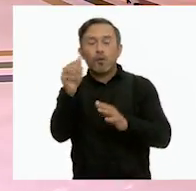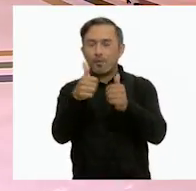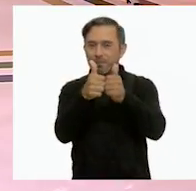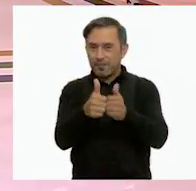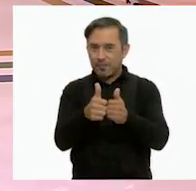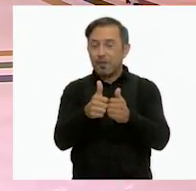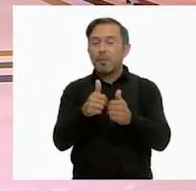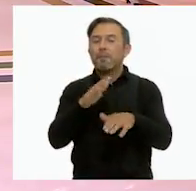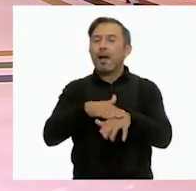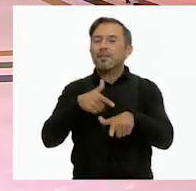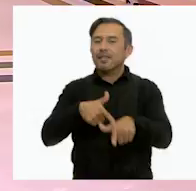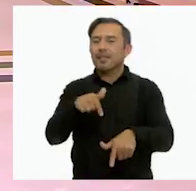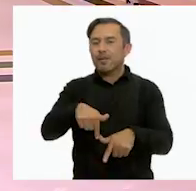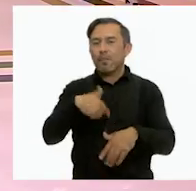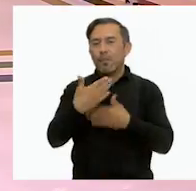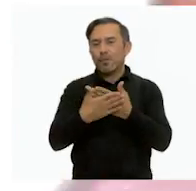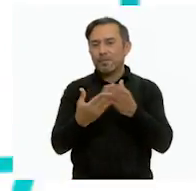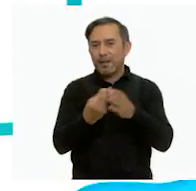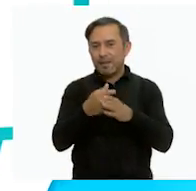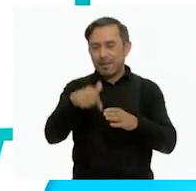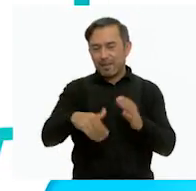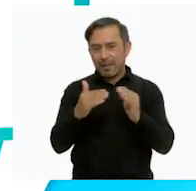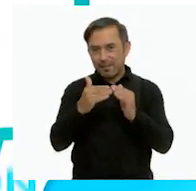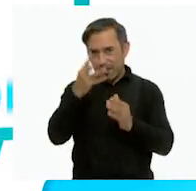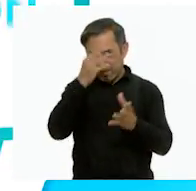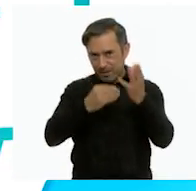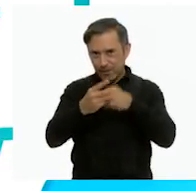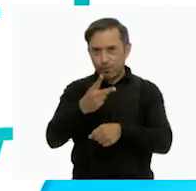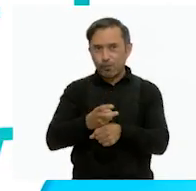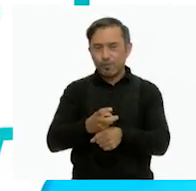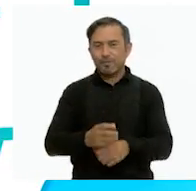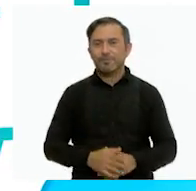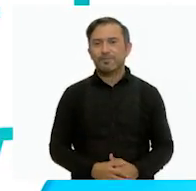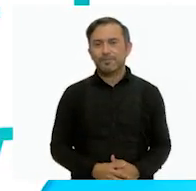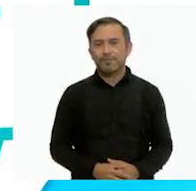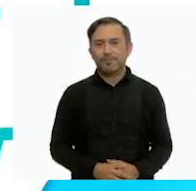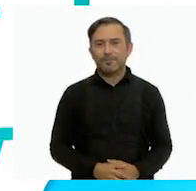clase aquí en Aprende en Casa 2.